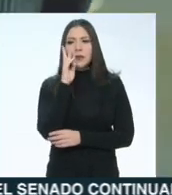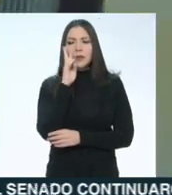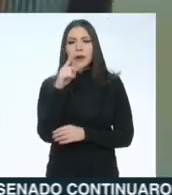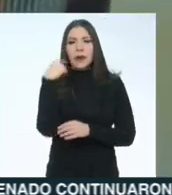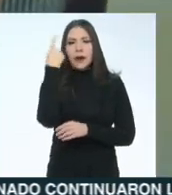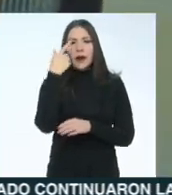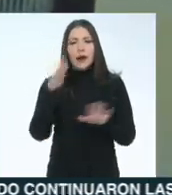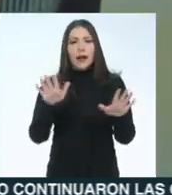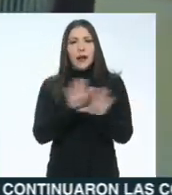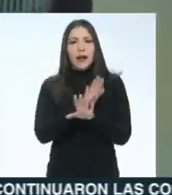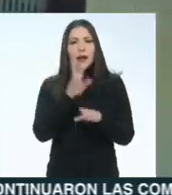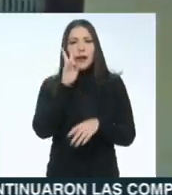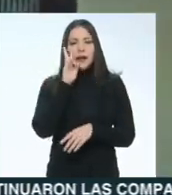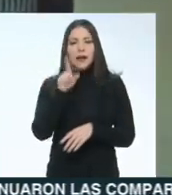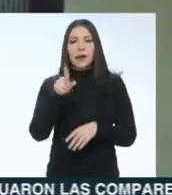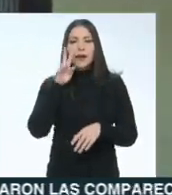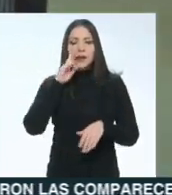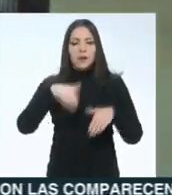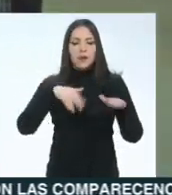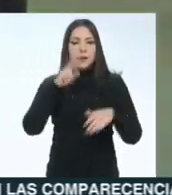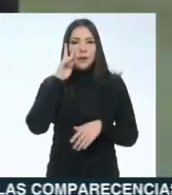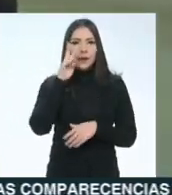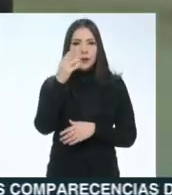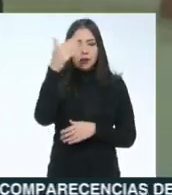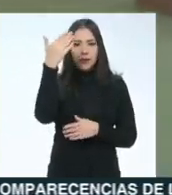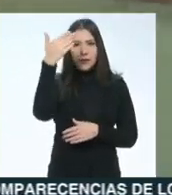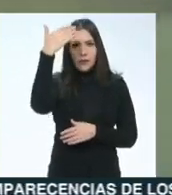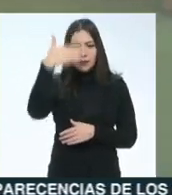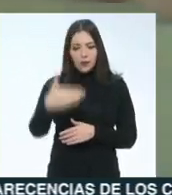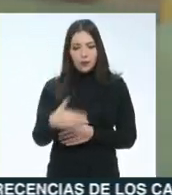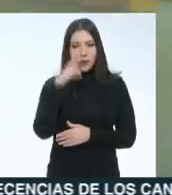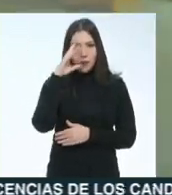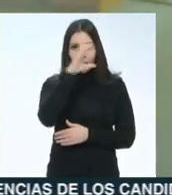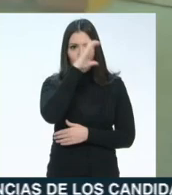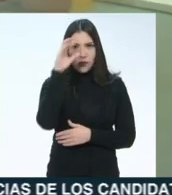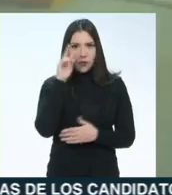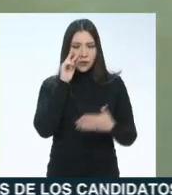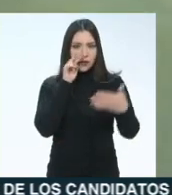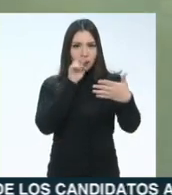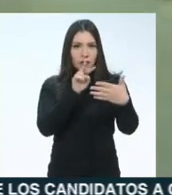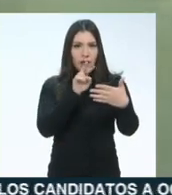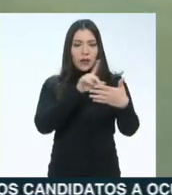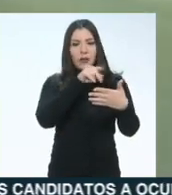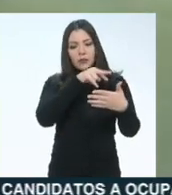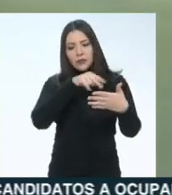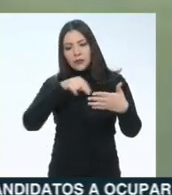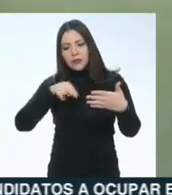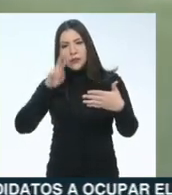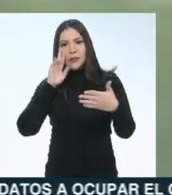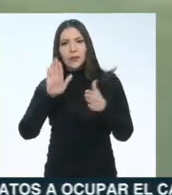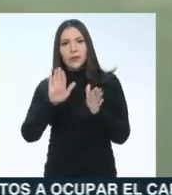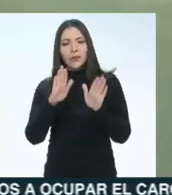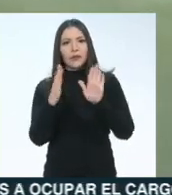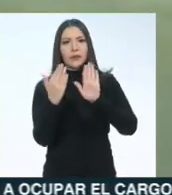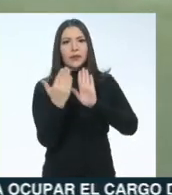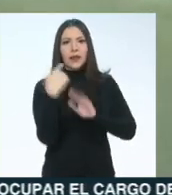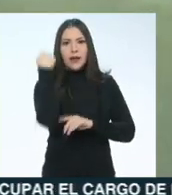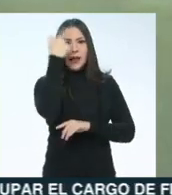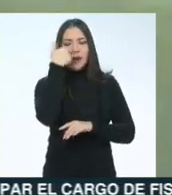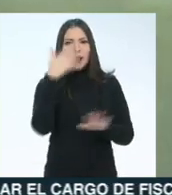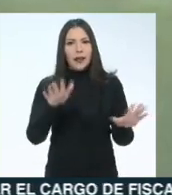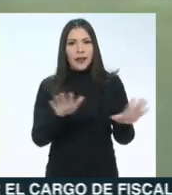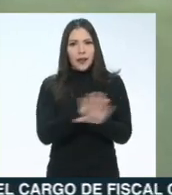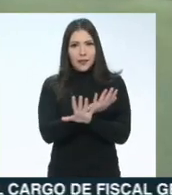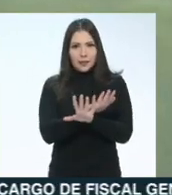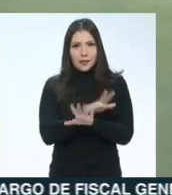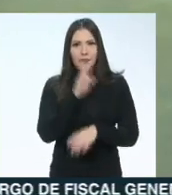impresionante. caminas enfrente de la imagen y automáticamente se Digo, va seguramente, transformando. pues, ¿no? estos niños de primaria recibieron ayuda